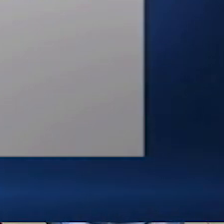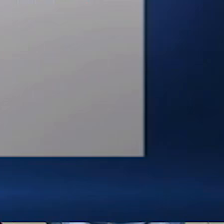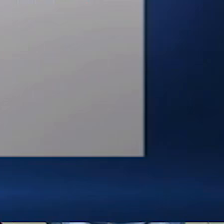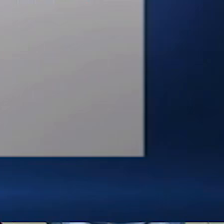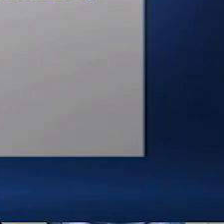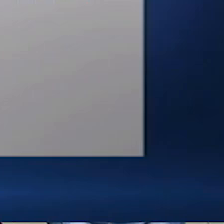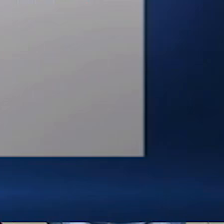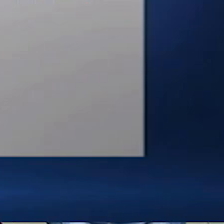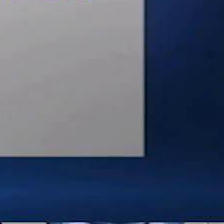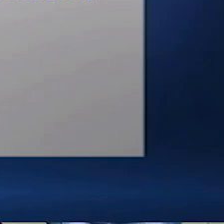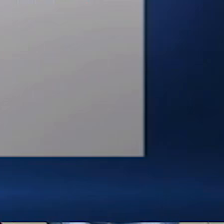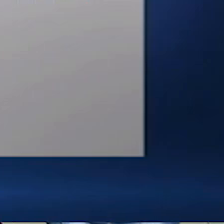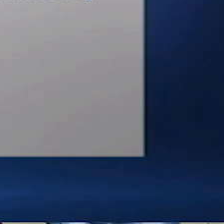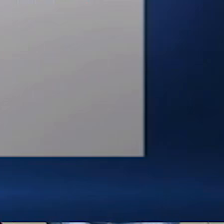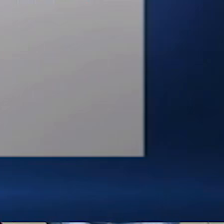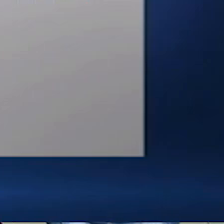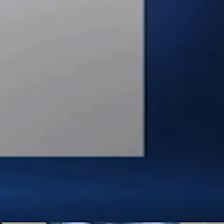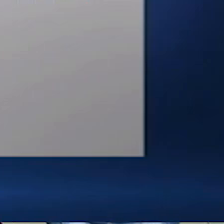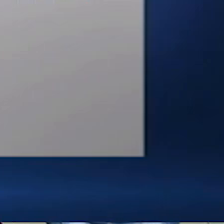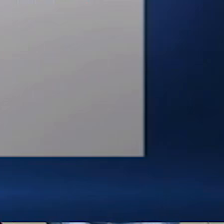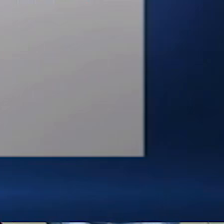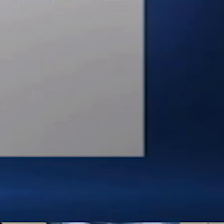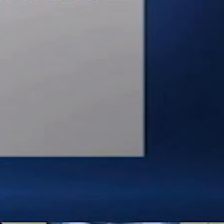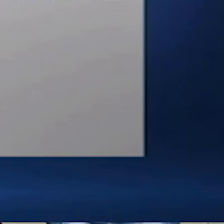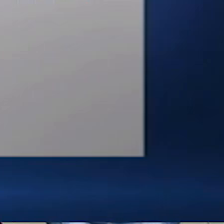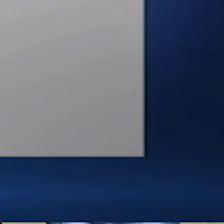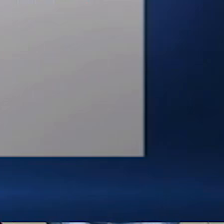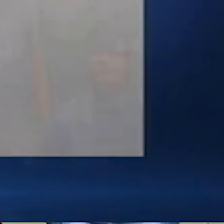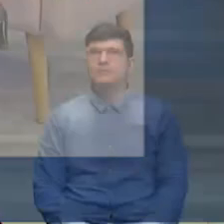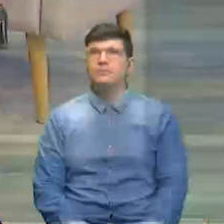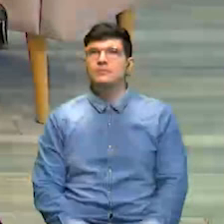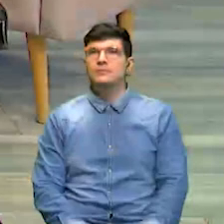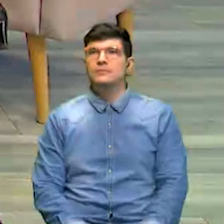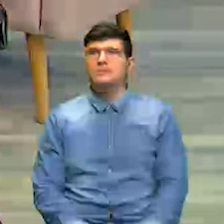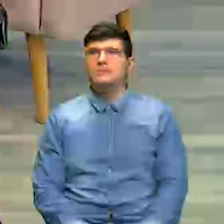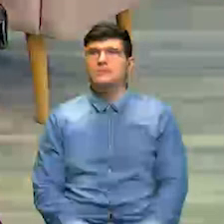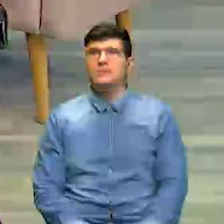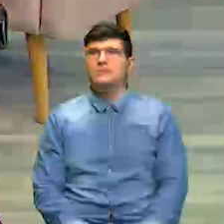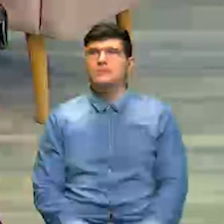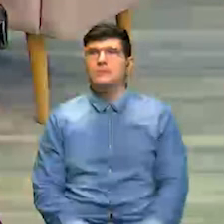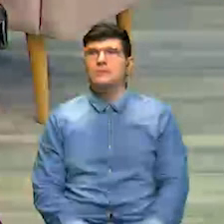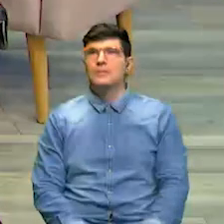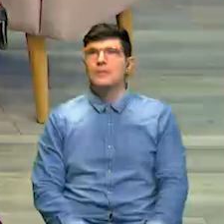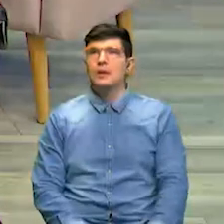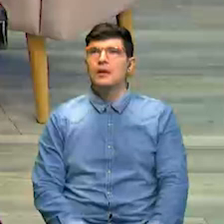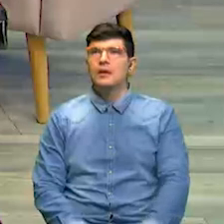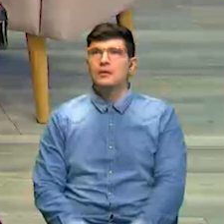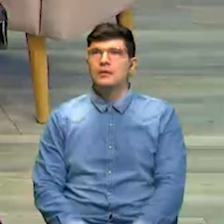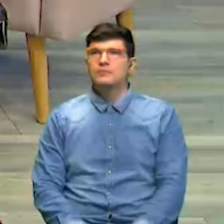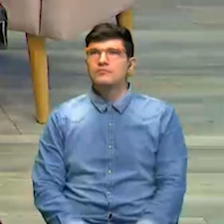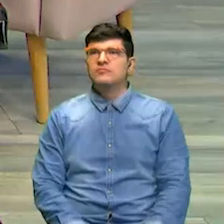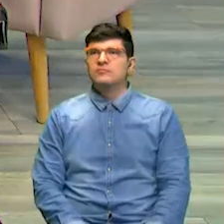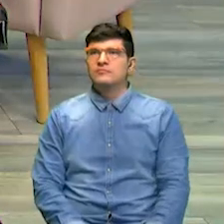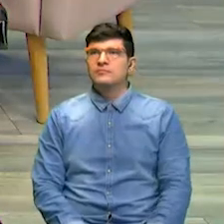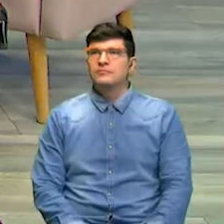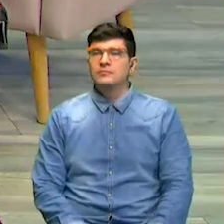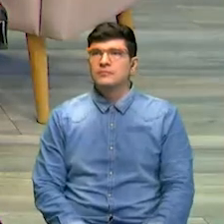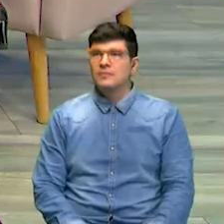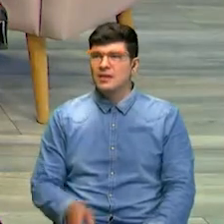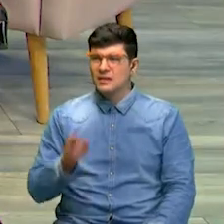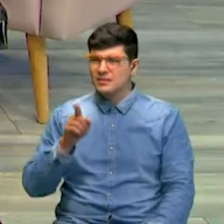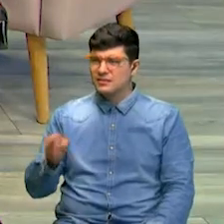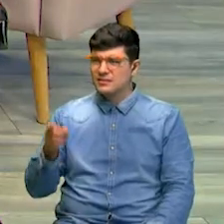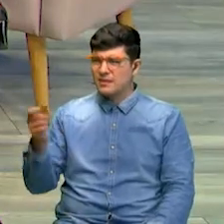1.200.000 pesos. De una familia de dos hijas madres. ¿Cómo determinan? Es un tema como determinar las cuotas. Están como preguntando si la